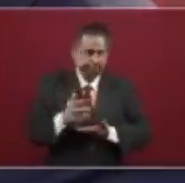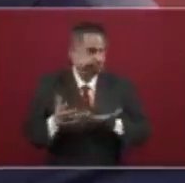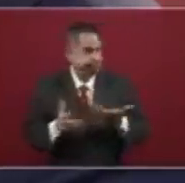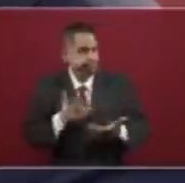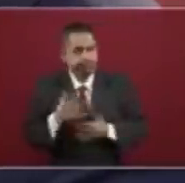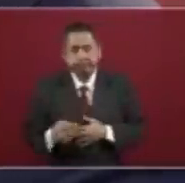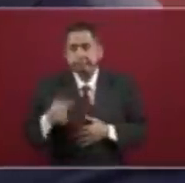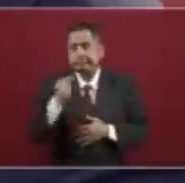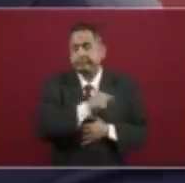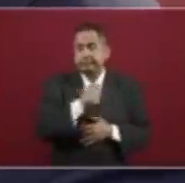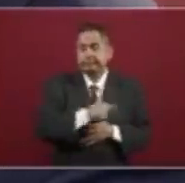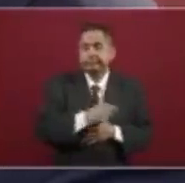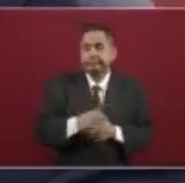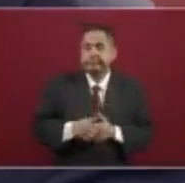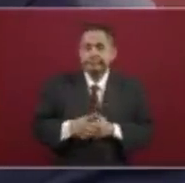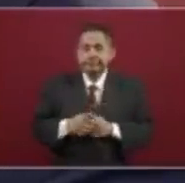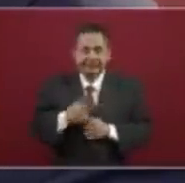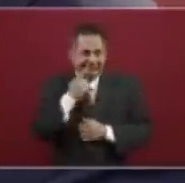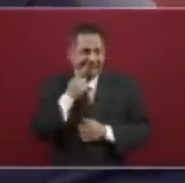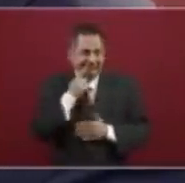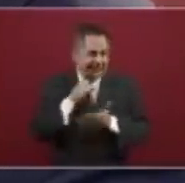ahora de manera muy hábil,